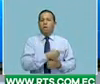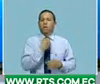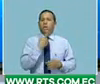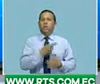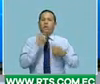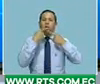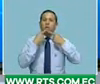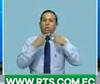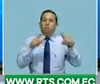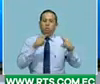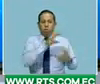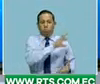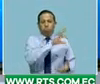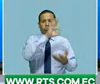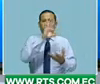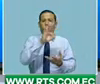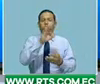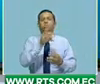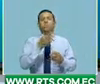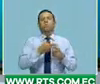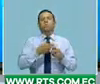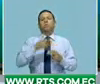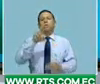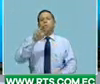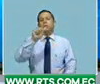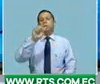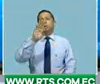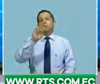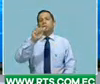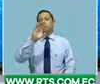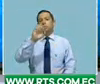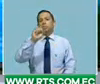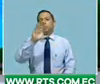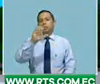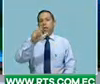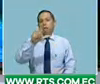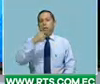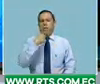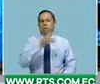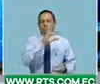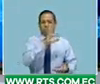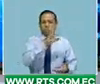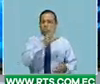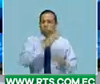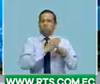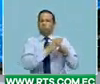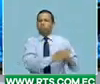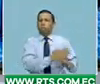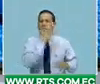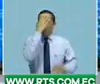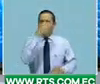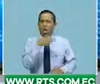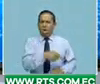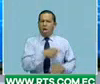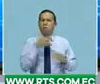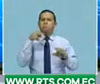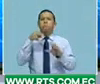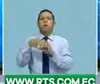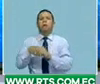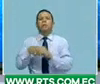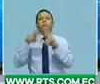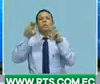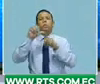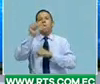Rabascal del movimiento Unión por la Esperanza por supuestos nexos con paraísos fiscales. Rabascal se pronuncia y afirma que se